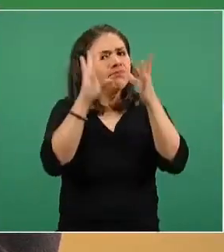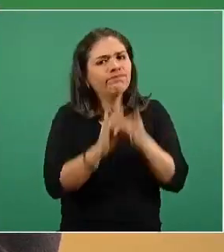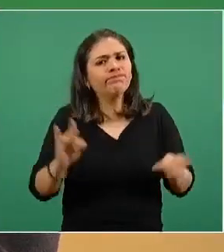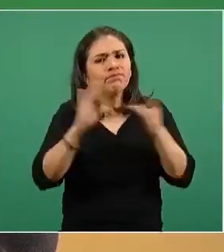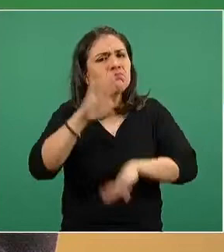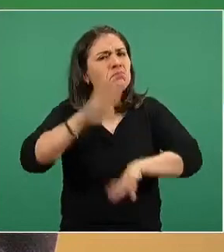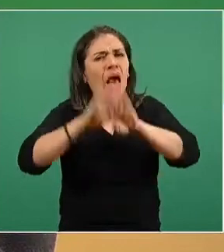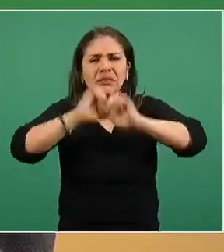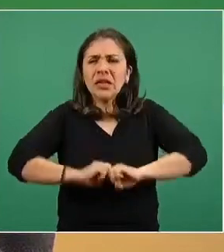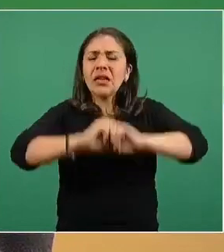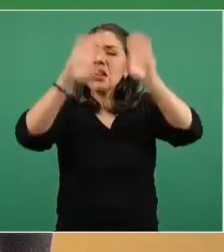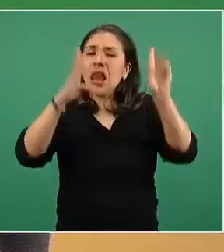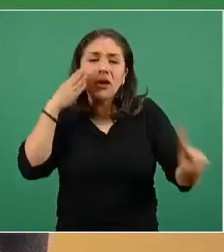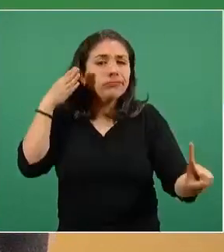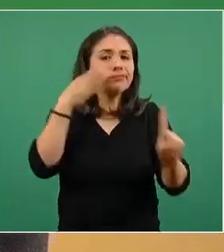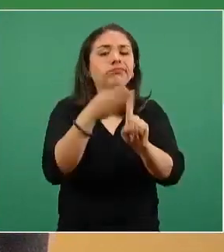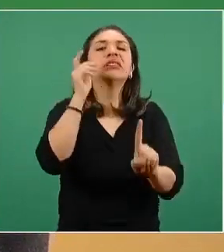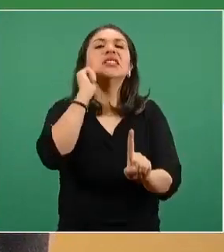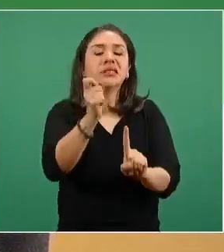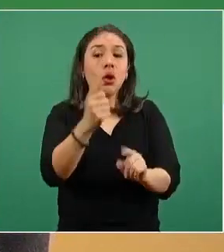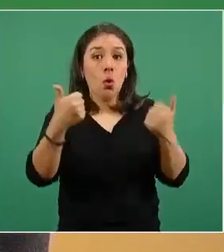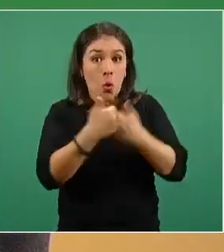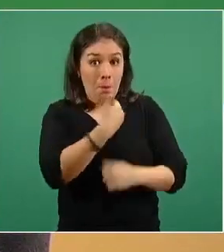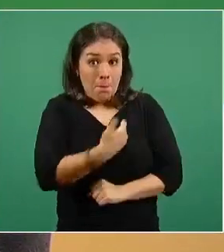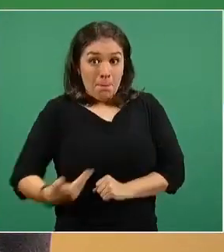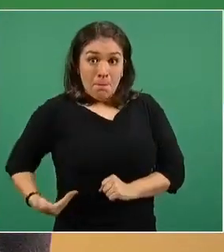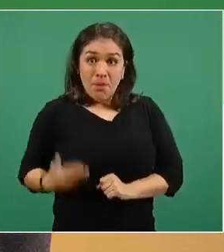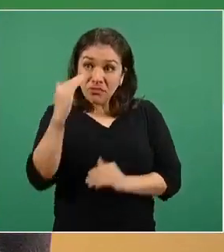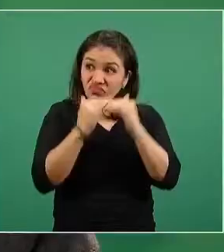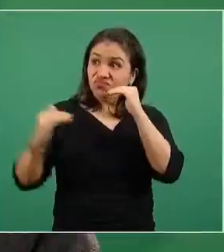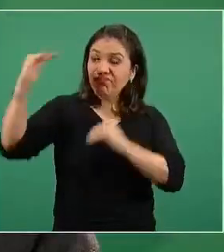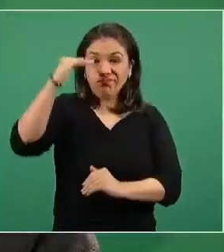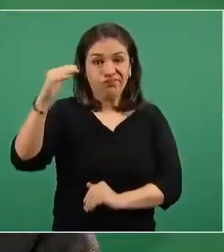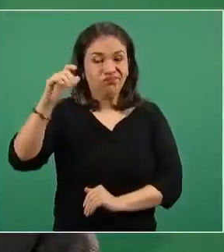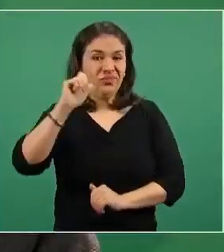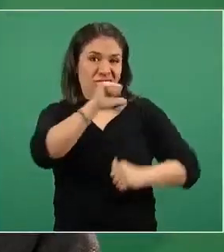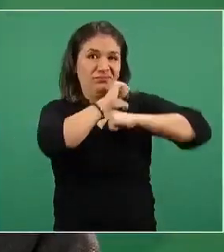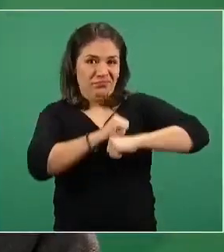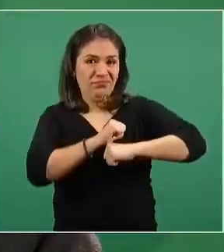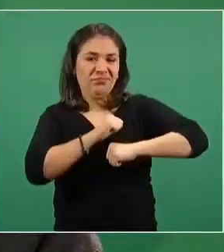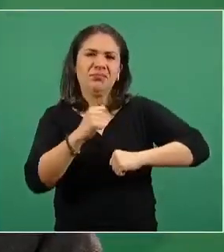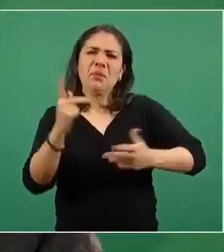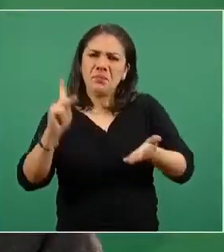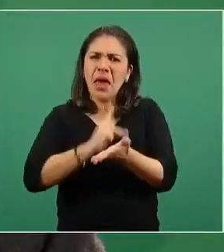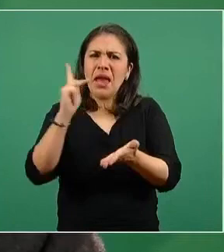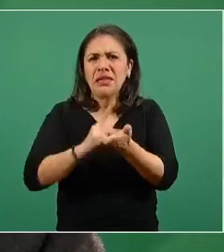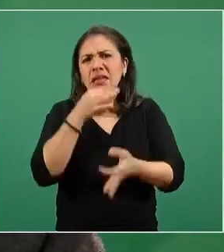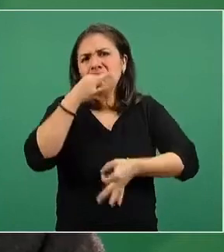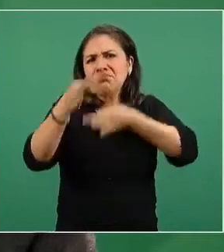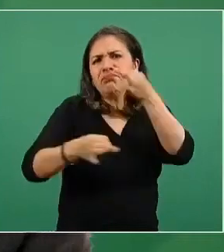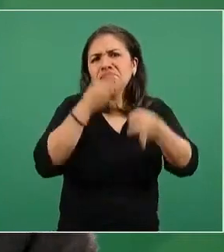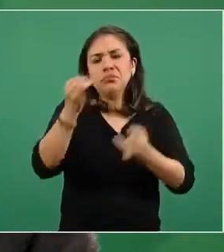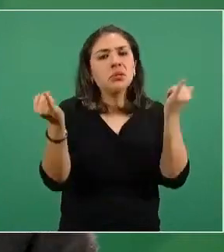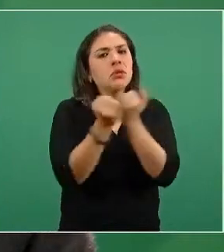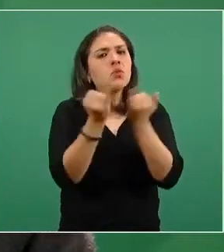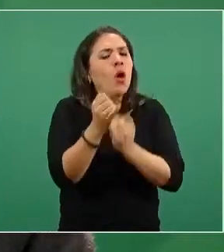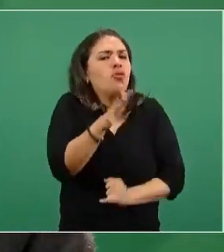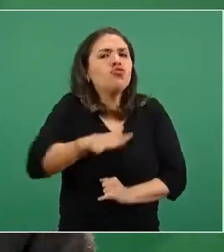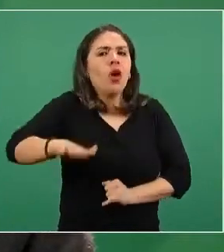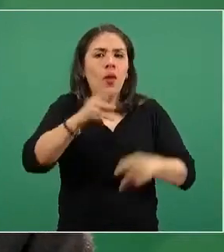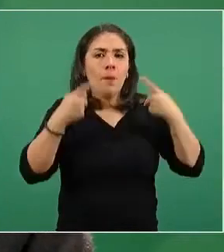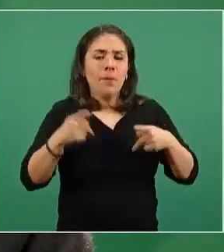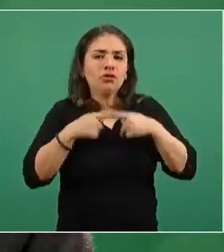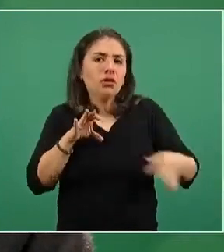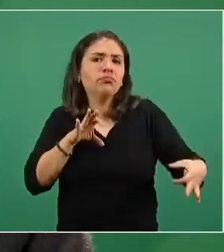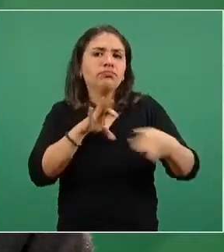mensaje viene directamente desde el presidente, como ustedes lo habrán escuchado esta mañana o lo hemos oído muchas veces, y también de todos los